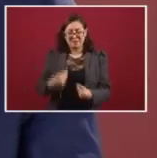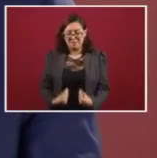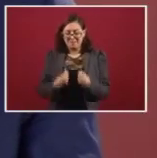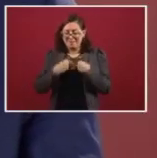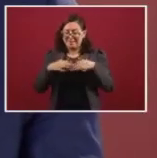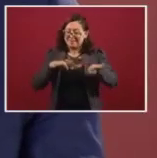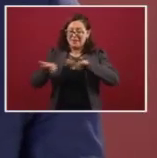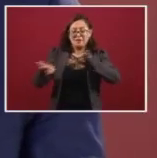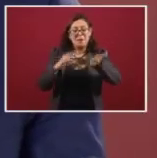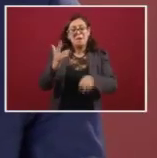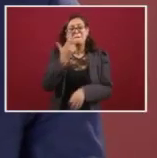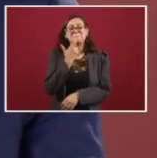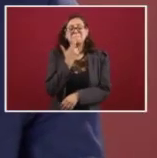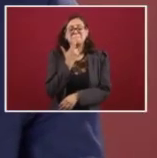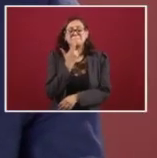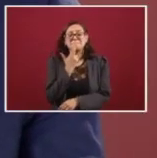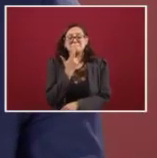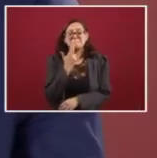de trabajo.